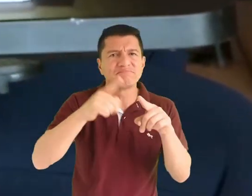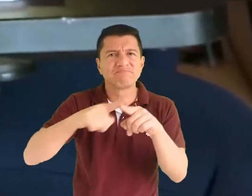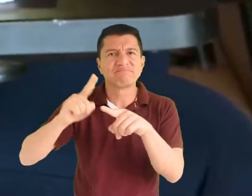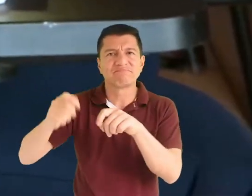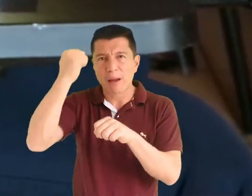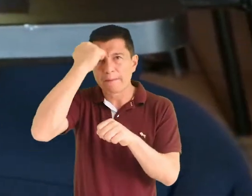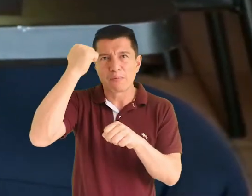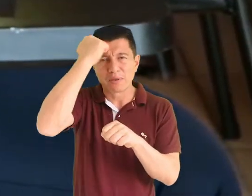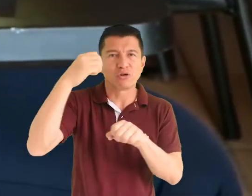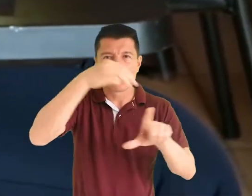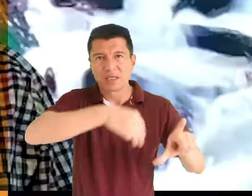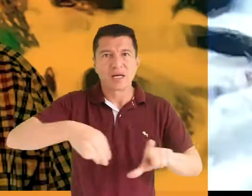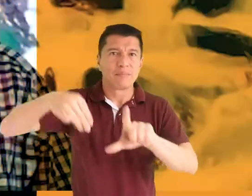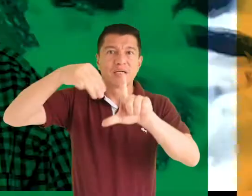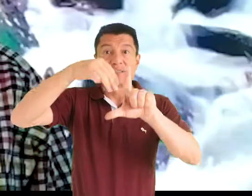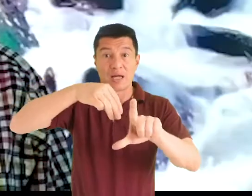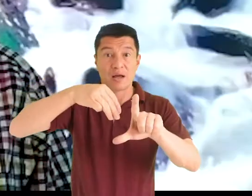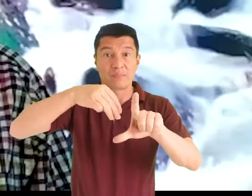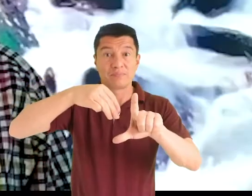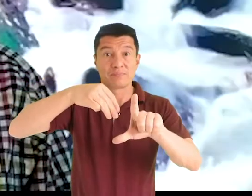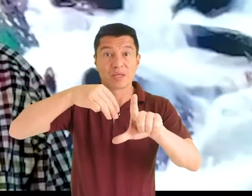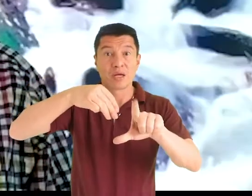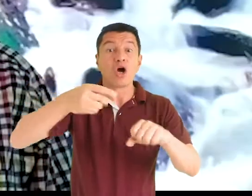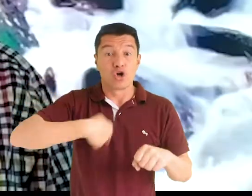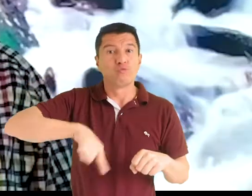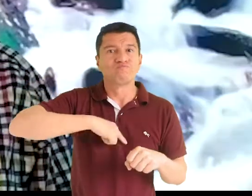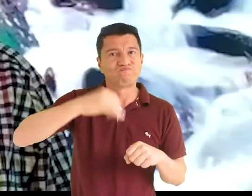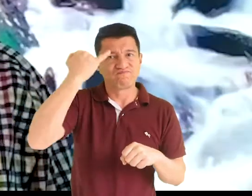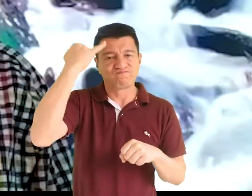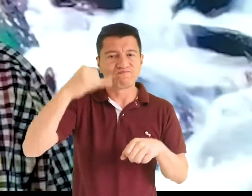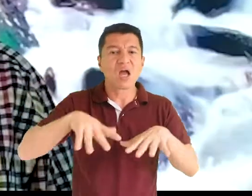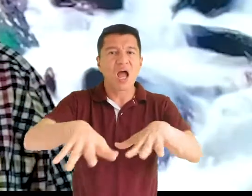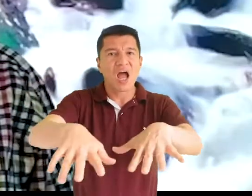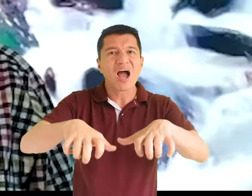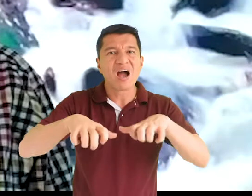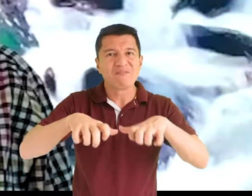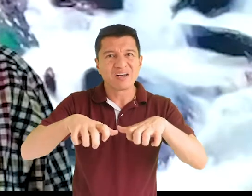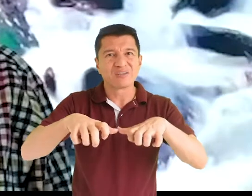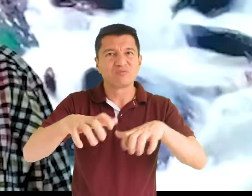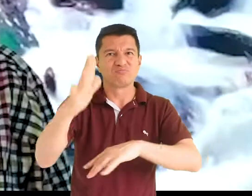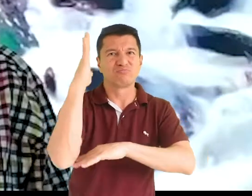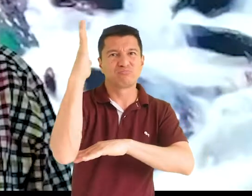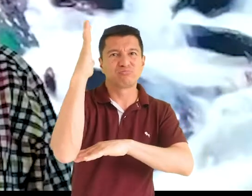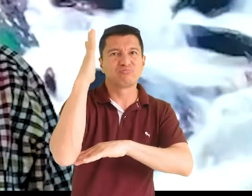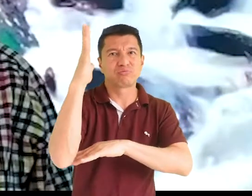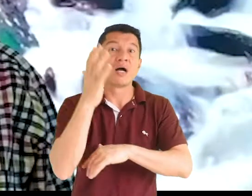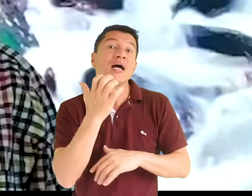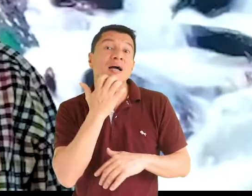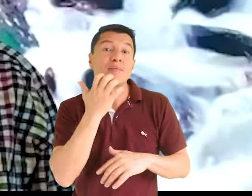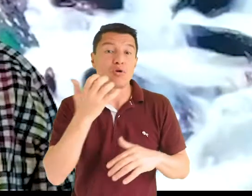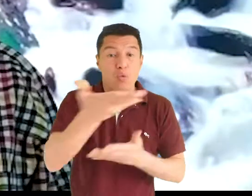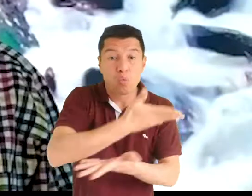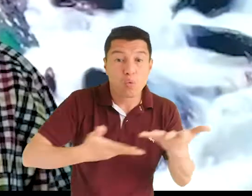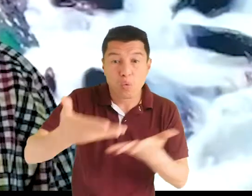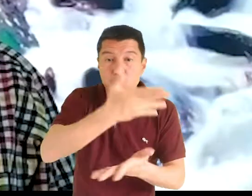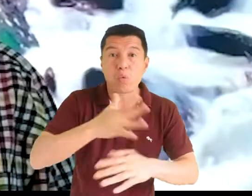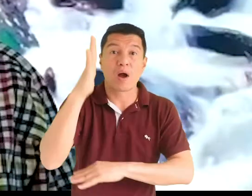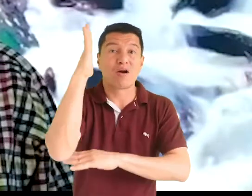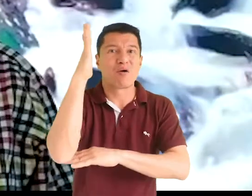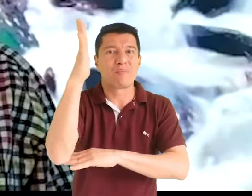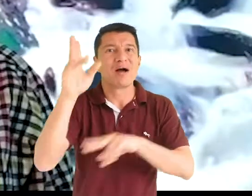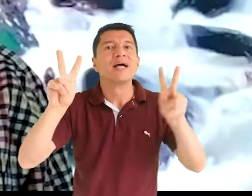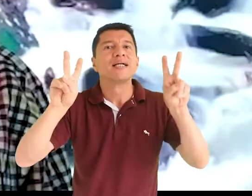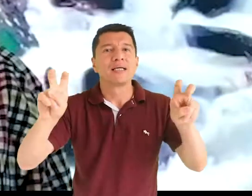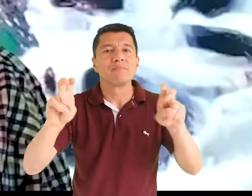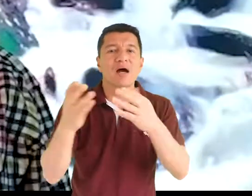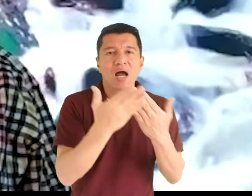Hemos desarrollado eventos como el conversatorio en educación inclusiva con la participación de